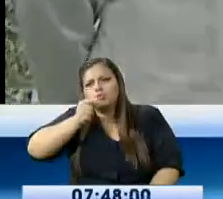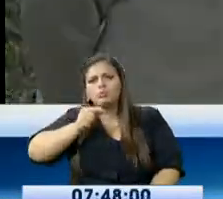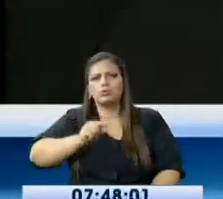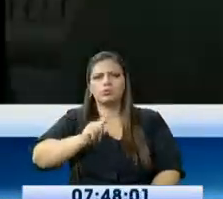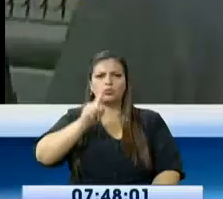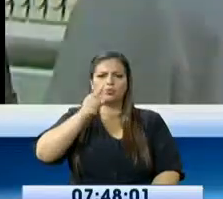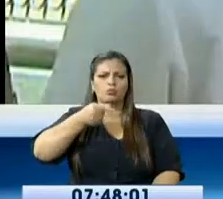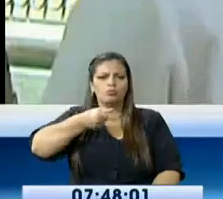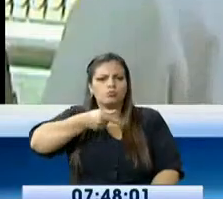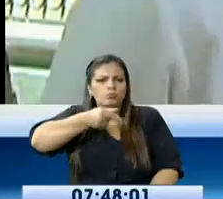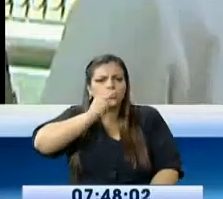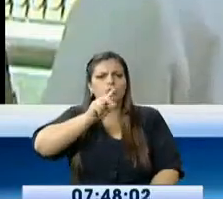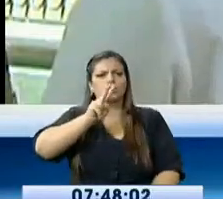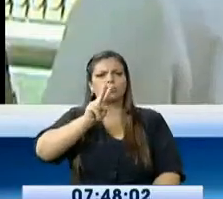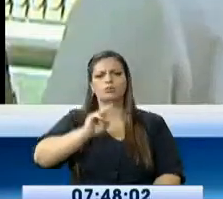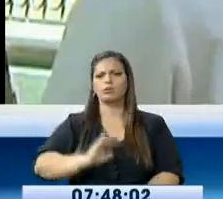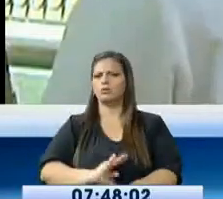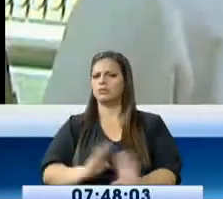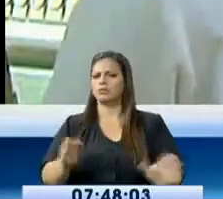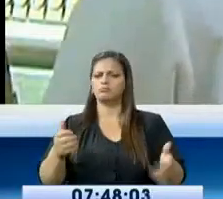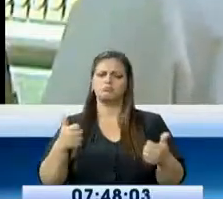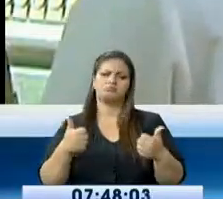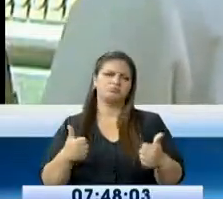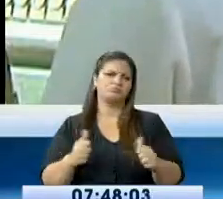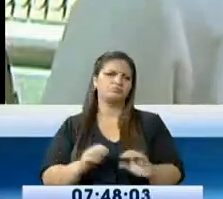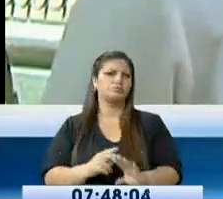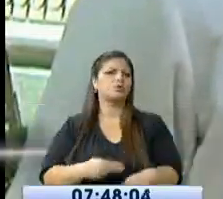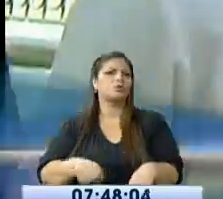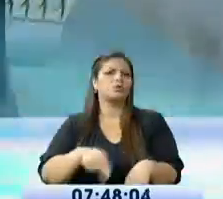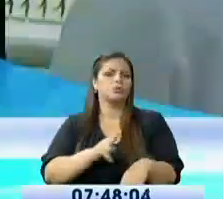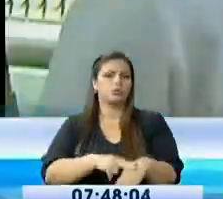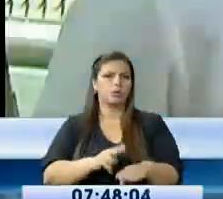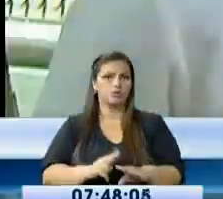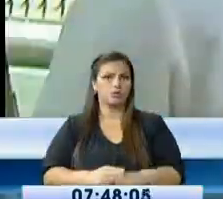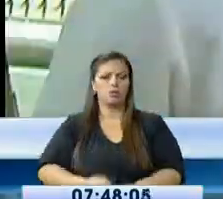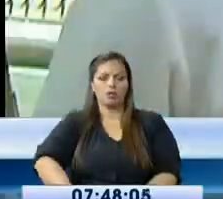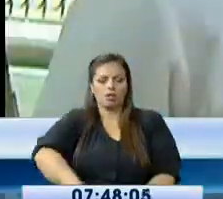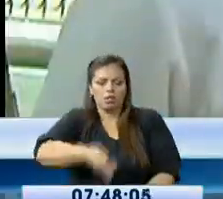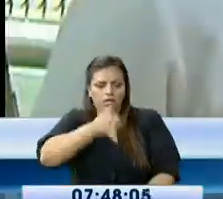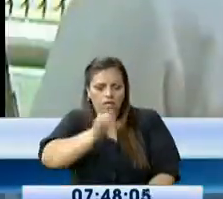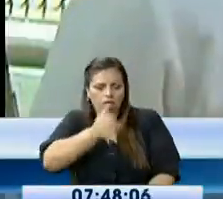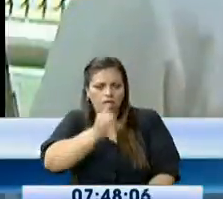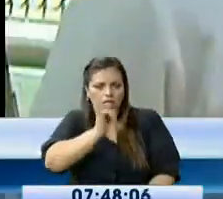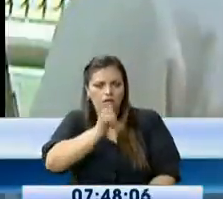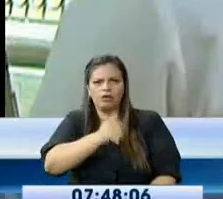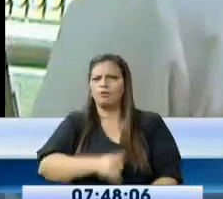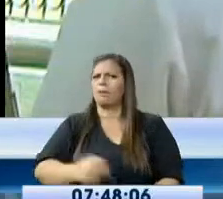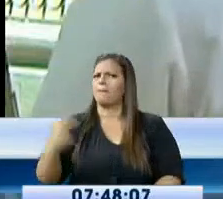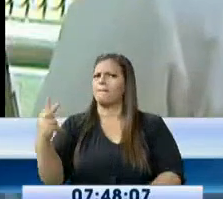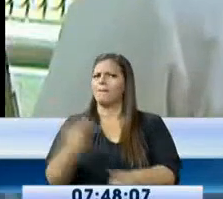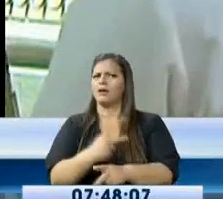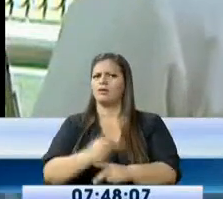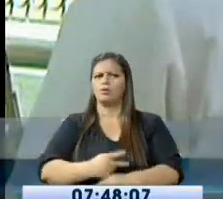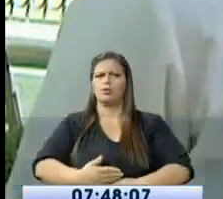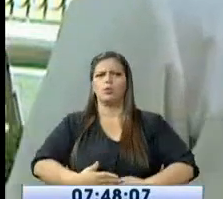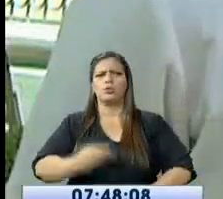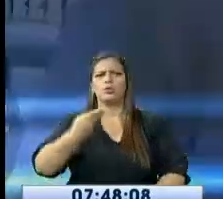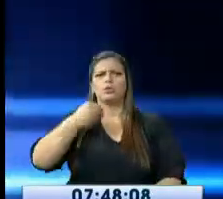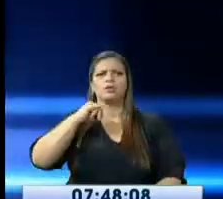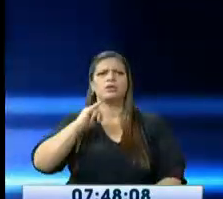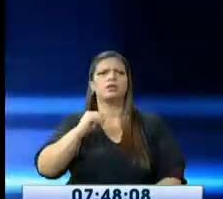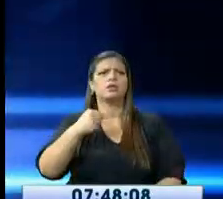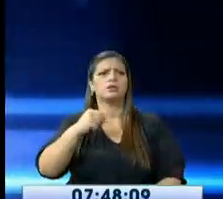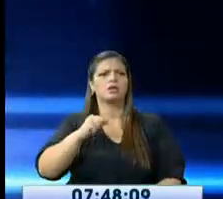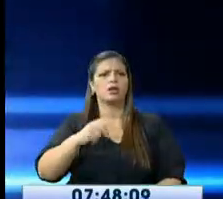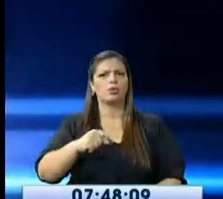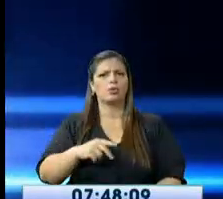abismo. Comienza a nivel tubo digestivo, a nivel de hígado, a nivel sistema nervioso central, a nivel pulmonar. Entonces comienza a traer problemas muy severos. Según